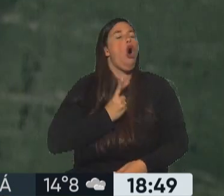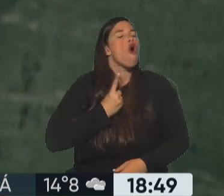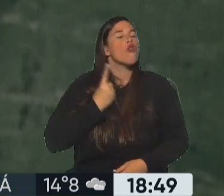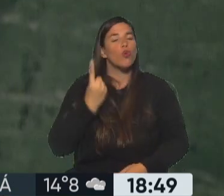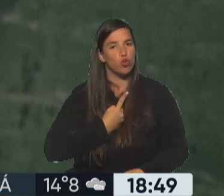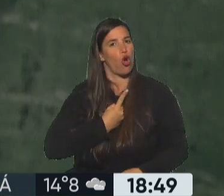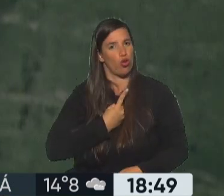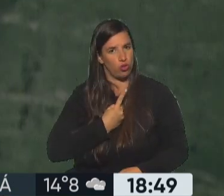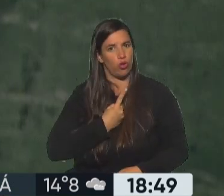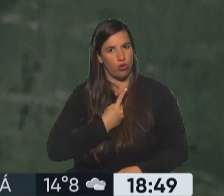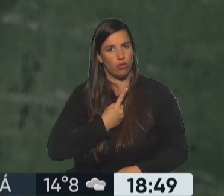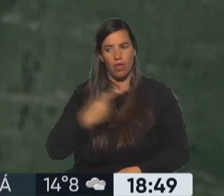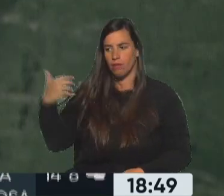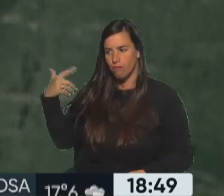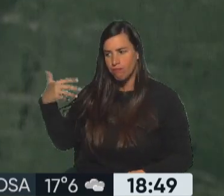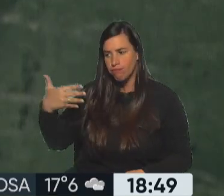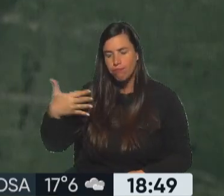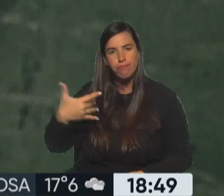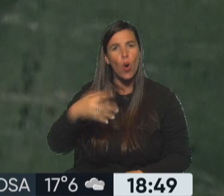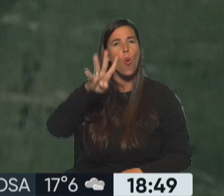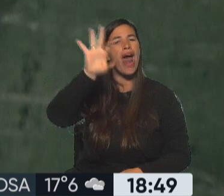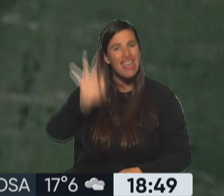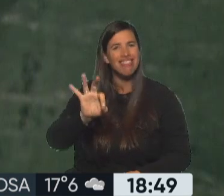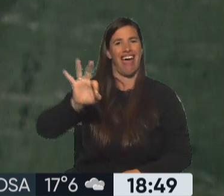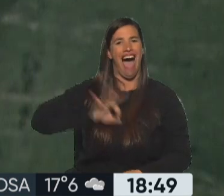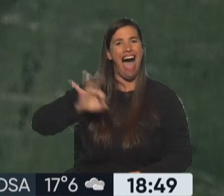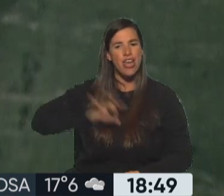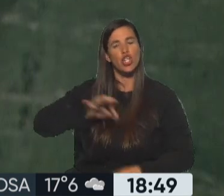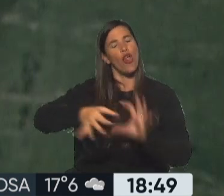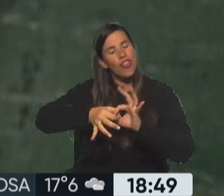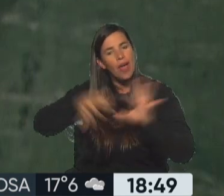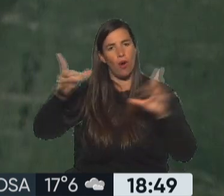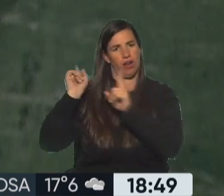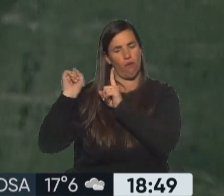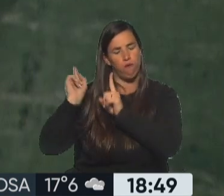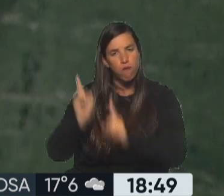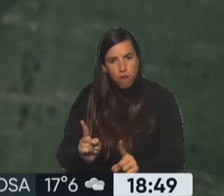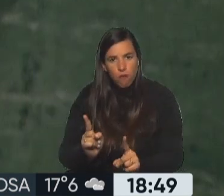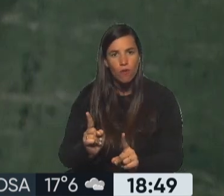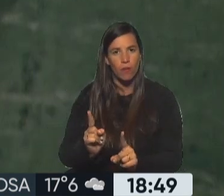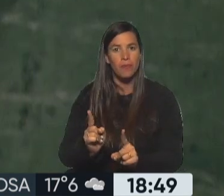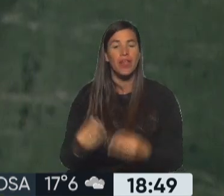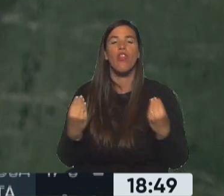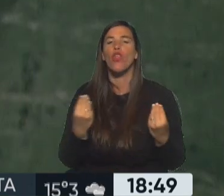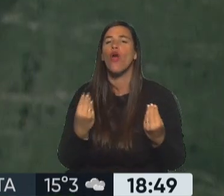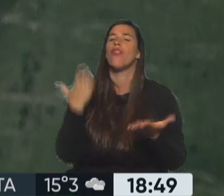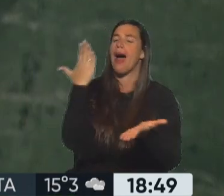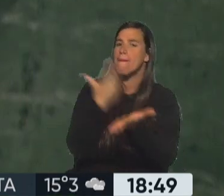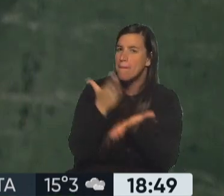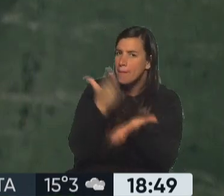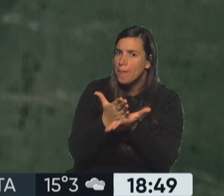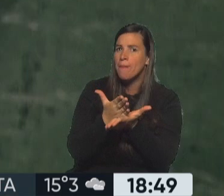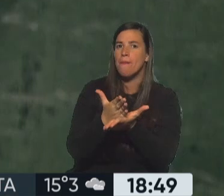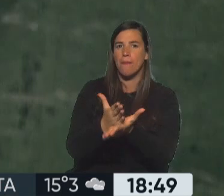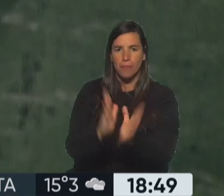estas 4 décadas de democracia ininterrumpida, en los que la promoción y protección de los derechos humanos han sido